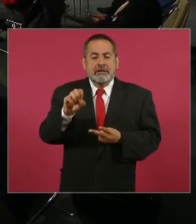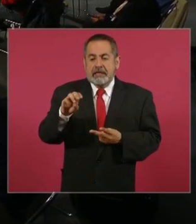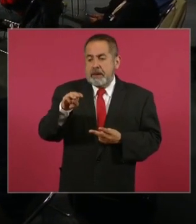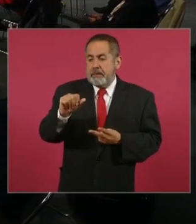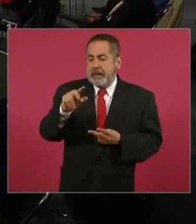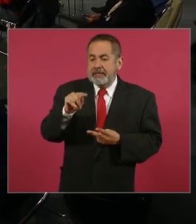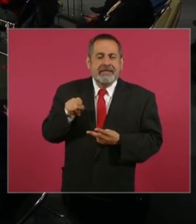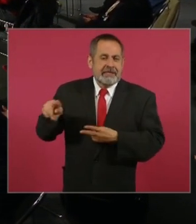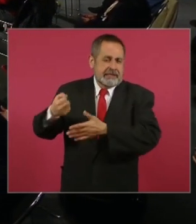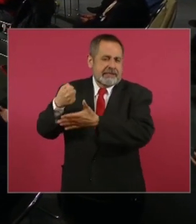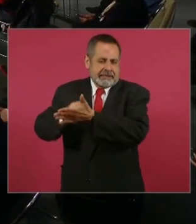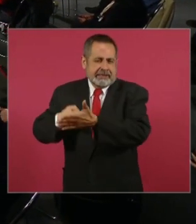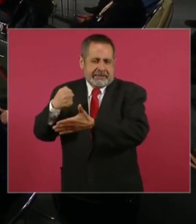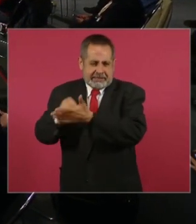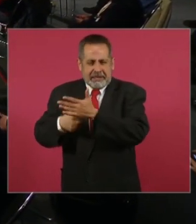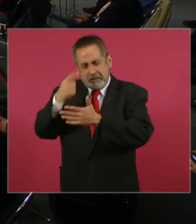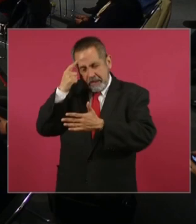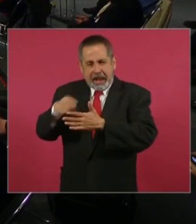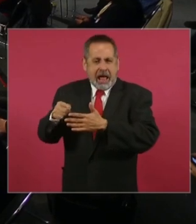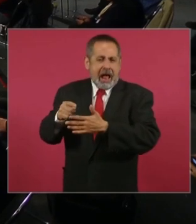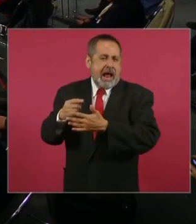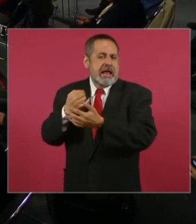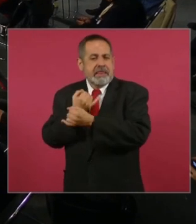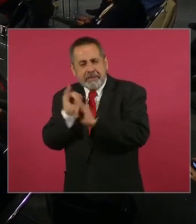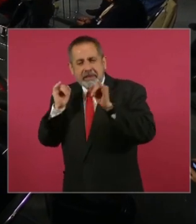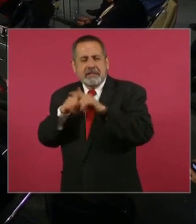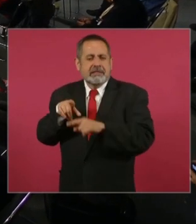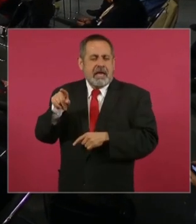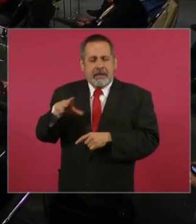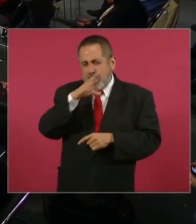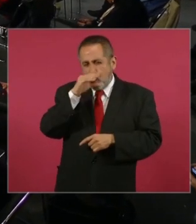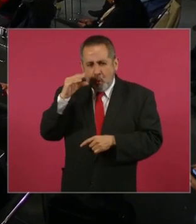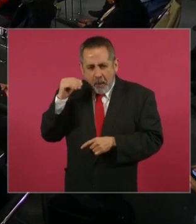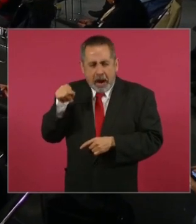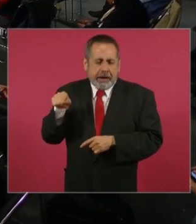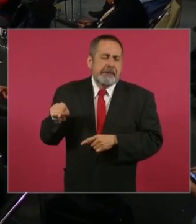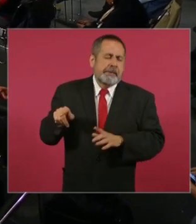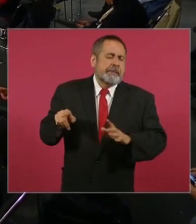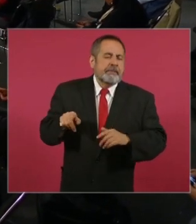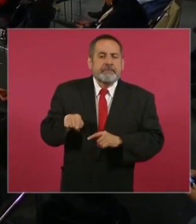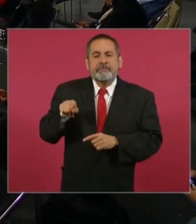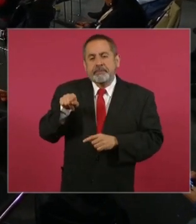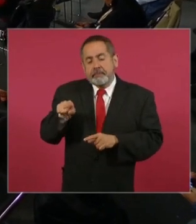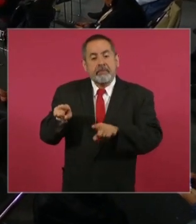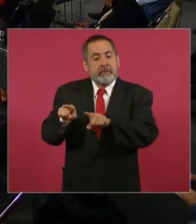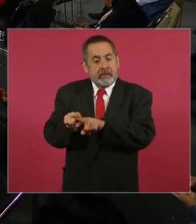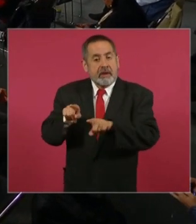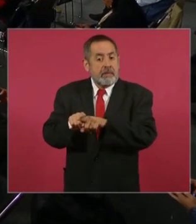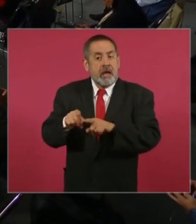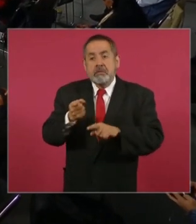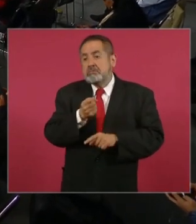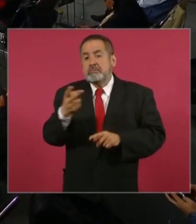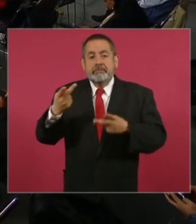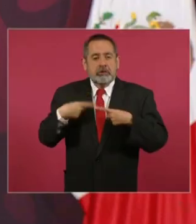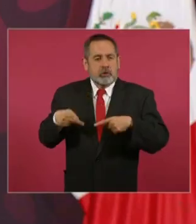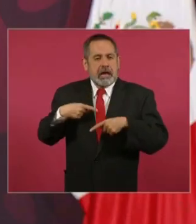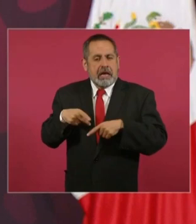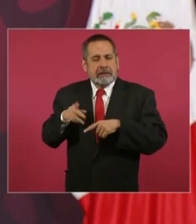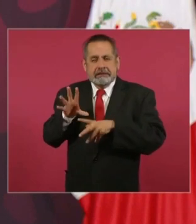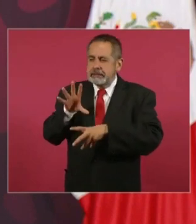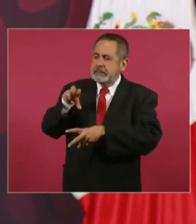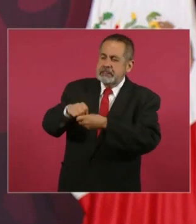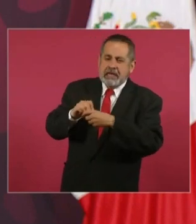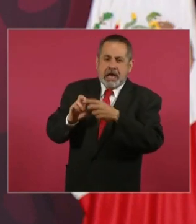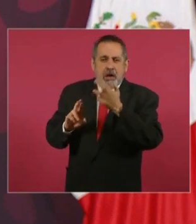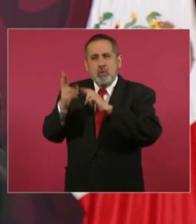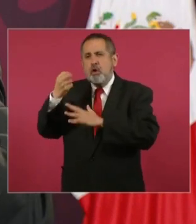porque estaban luchando por la independencia de Cuba, y también habían revolucionarios que